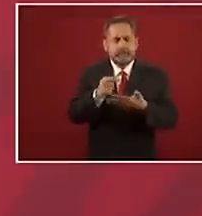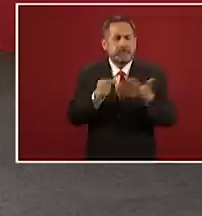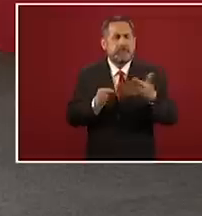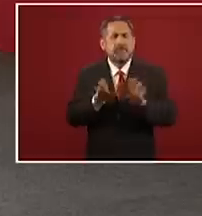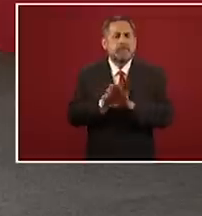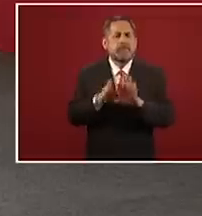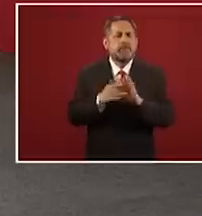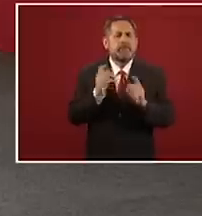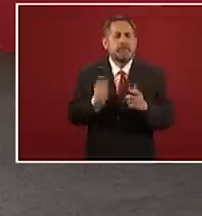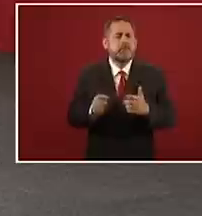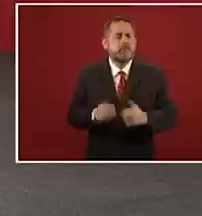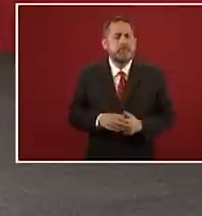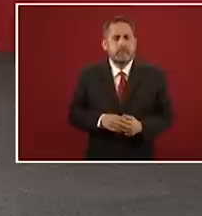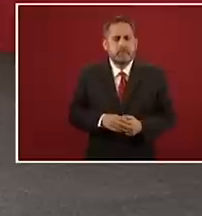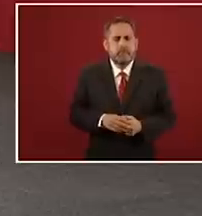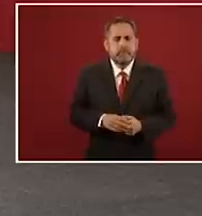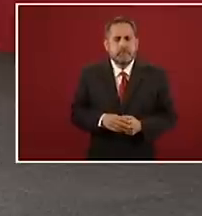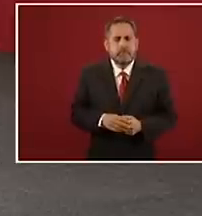de